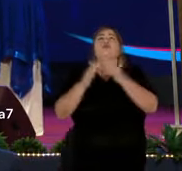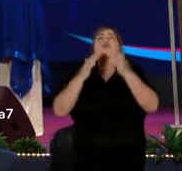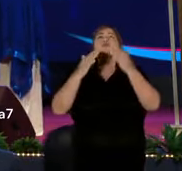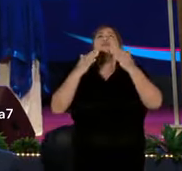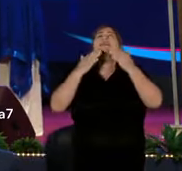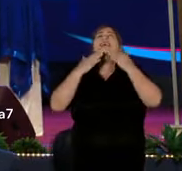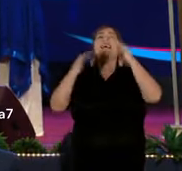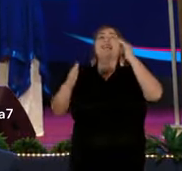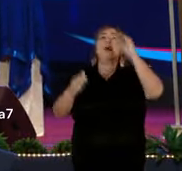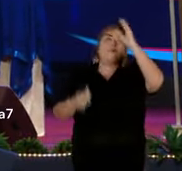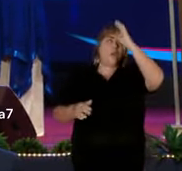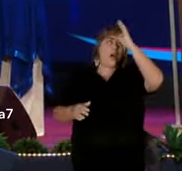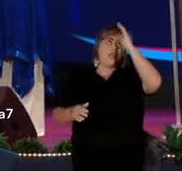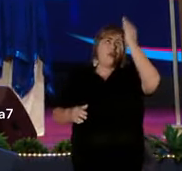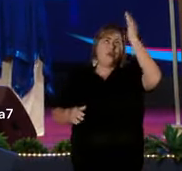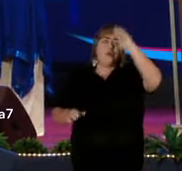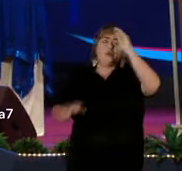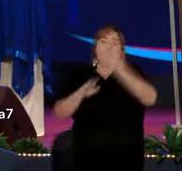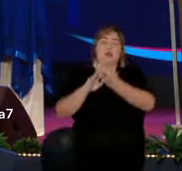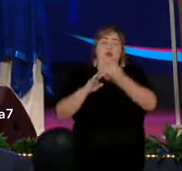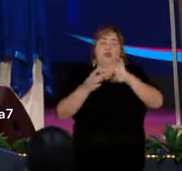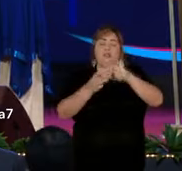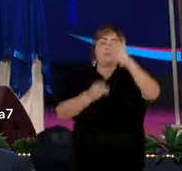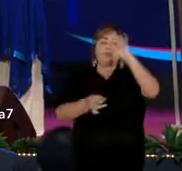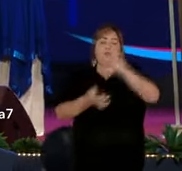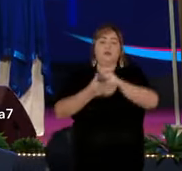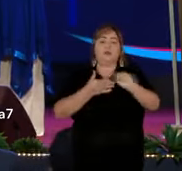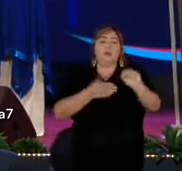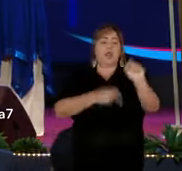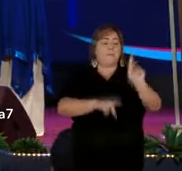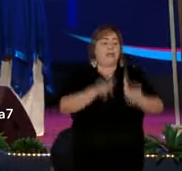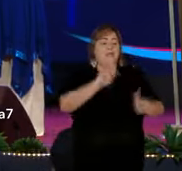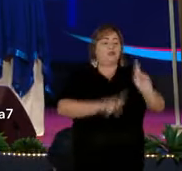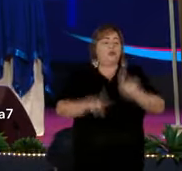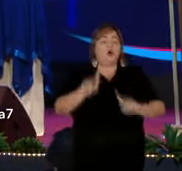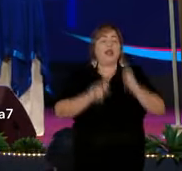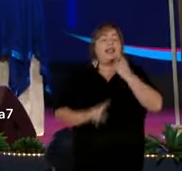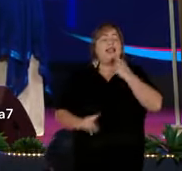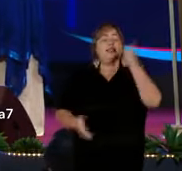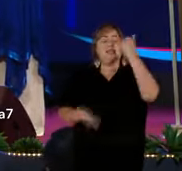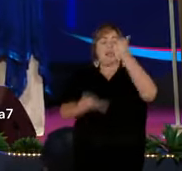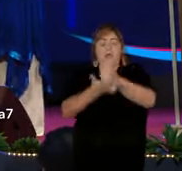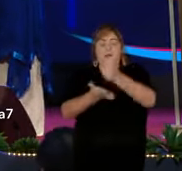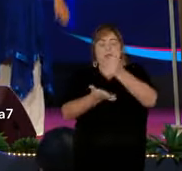Gracias, Hijo. Gracias, Espíritu Santo. Y el pueblo de Dios dice...